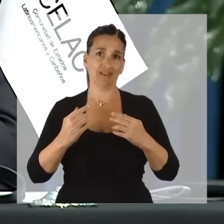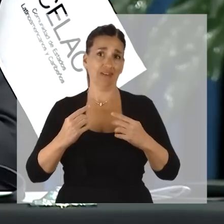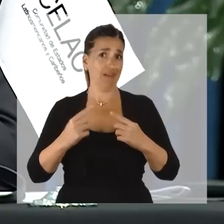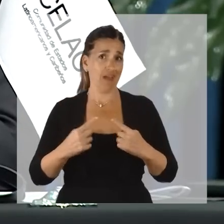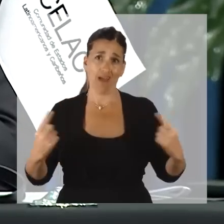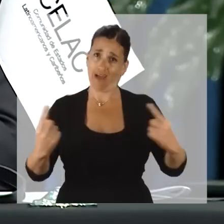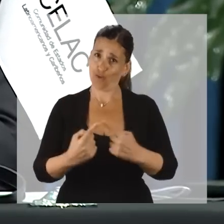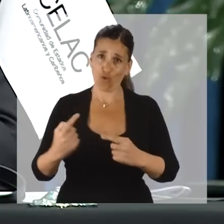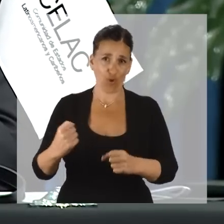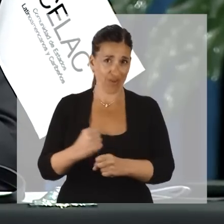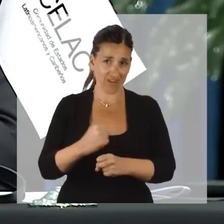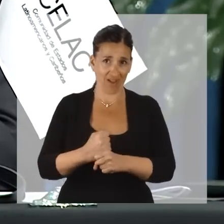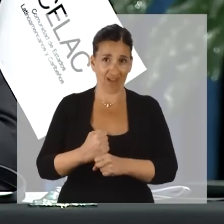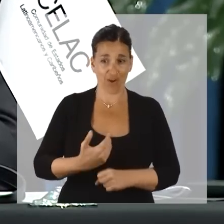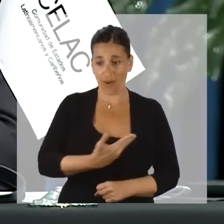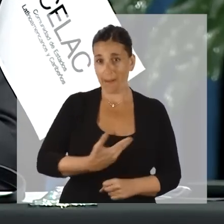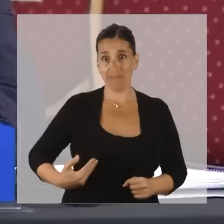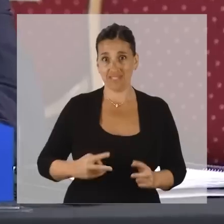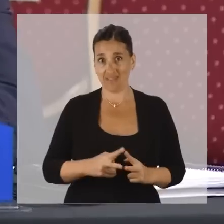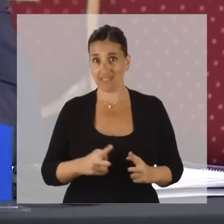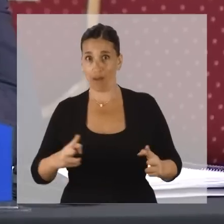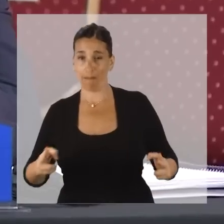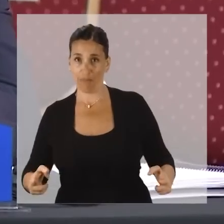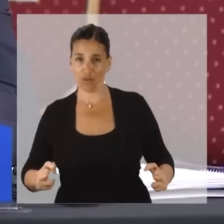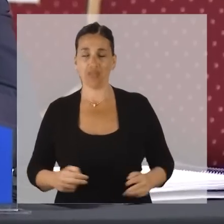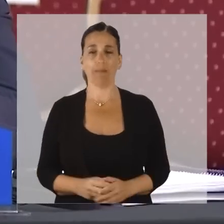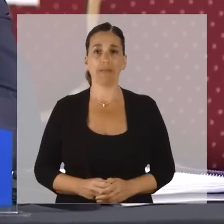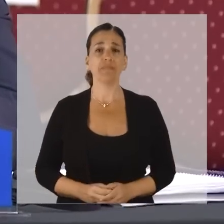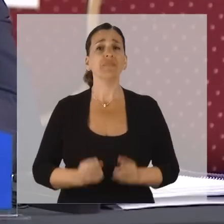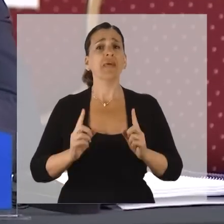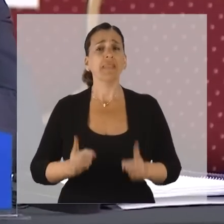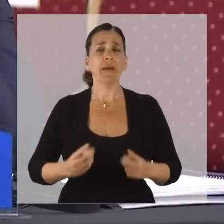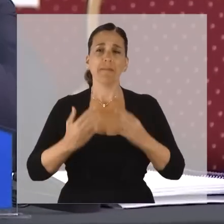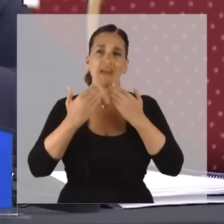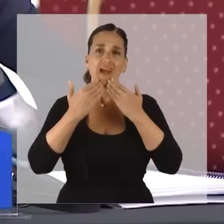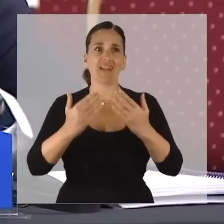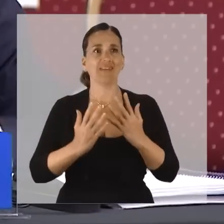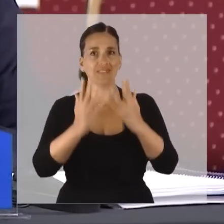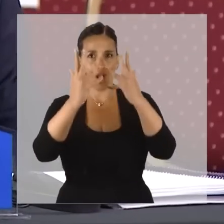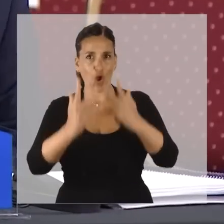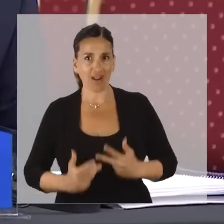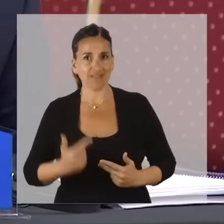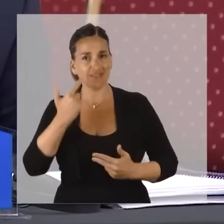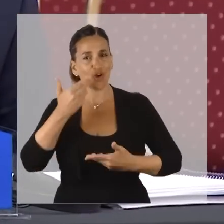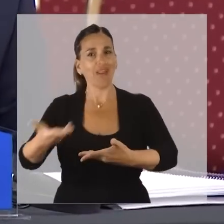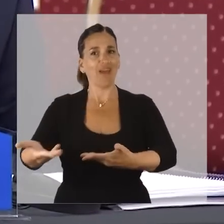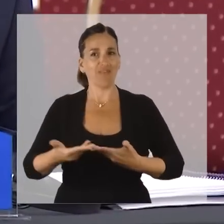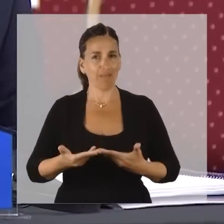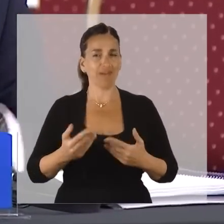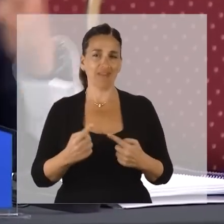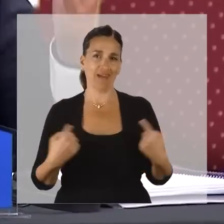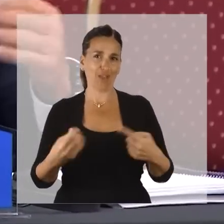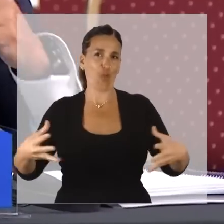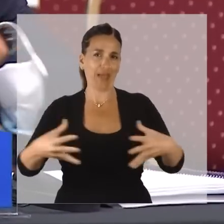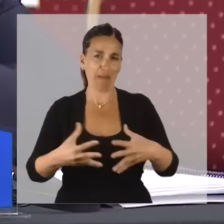que han trabajado en la presidencia Pro tempore agradecerle la organización y la hospitalidad a todo su